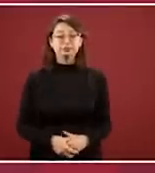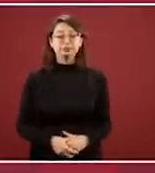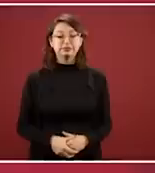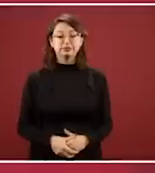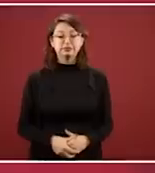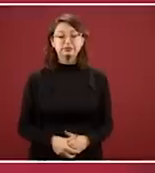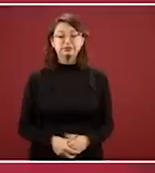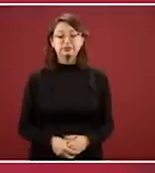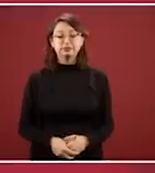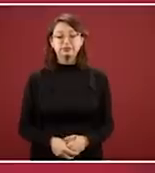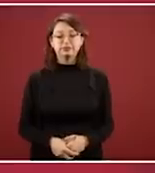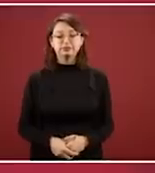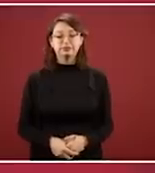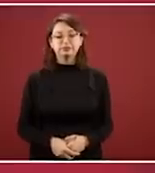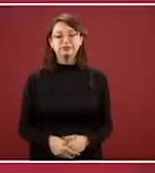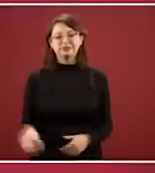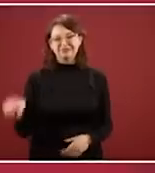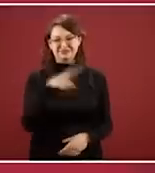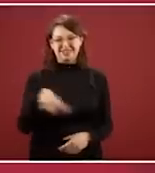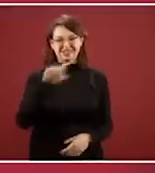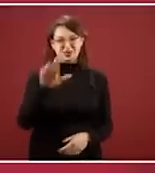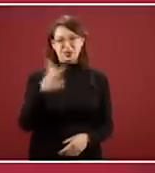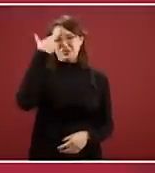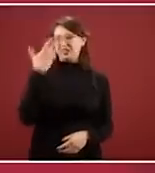¿No se acuerdan lo que decían hace poco? Pues que